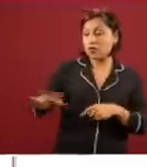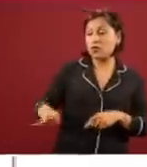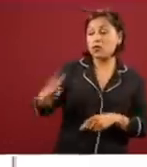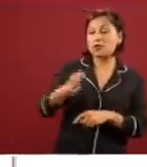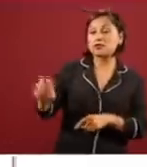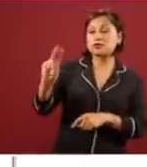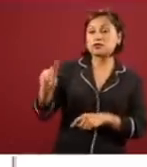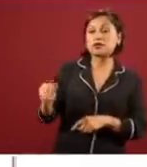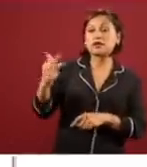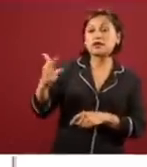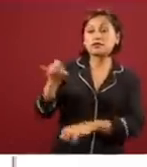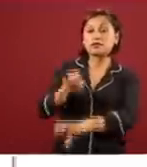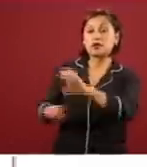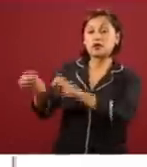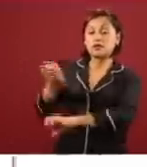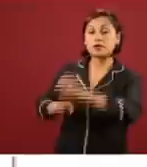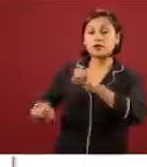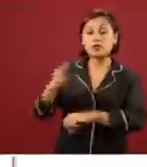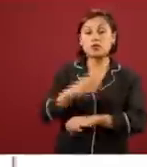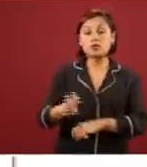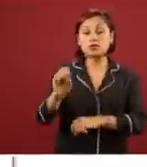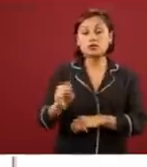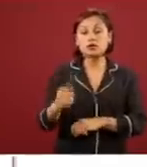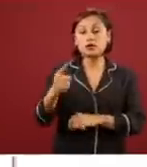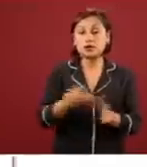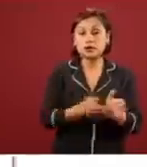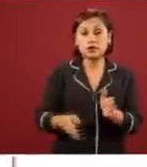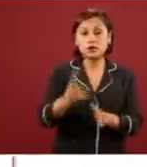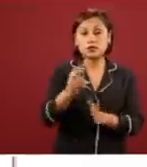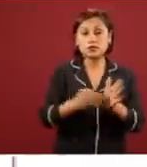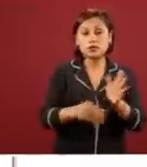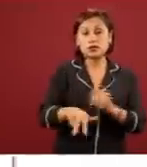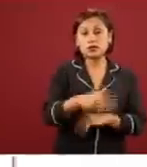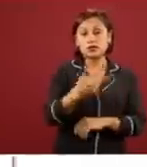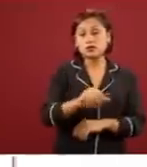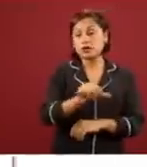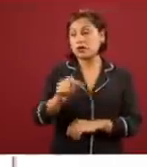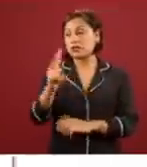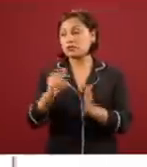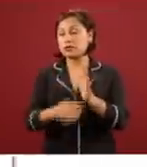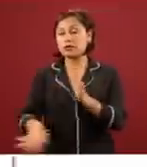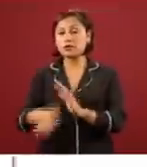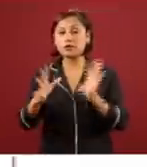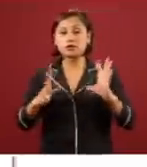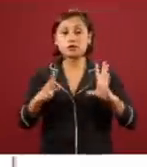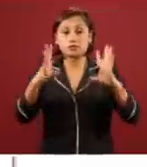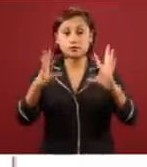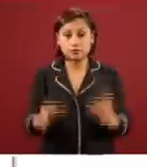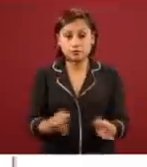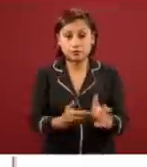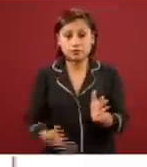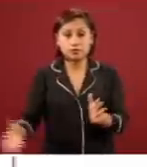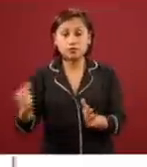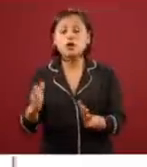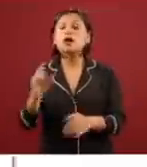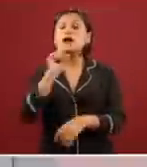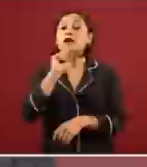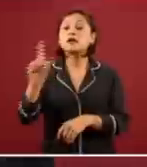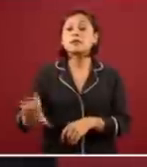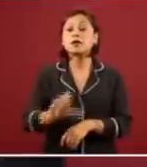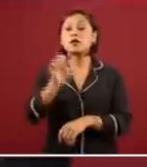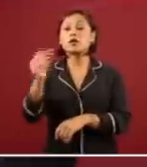empresas, 461 constituidas entre el 2012 y 2015, además de tener participación accionaria en 10